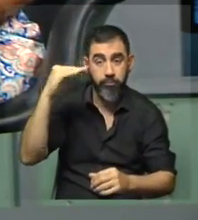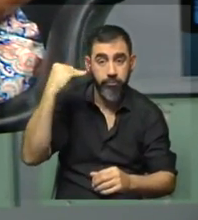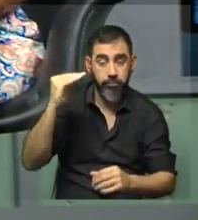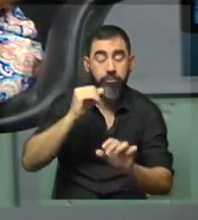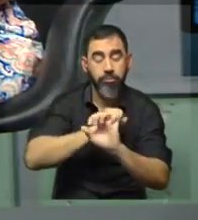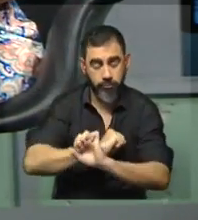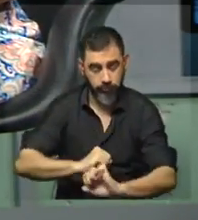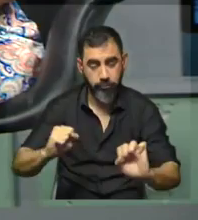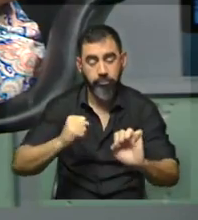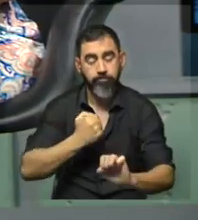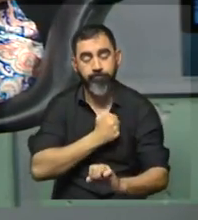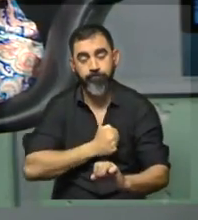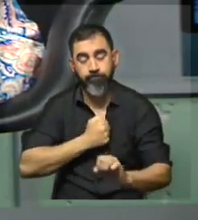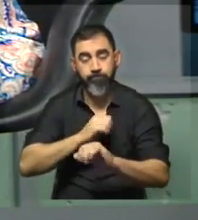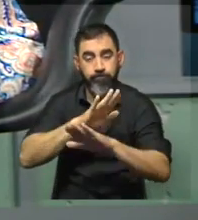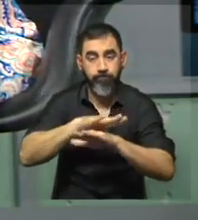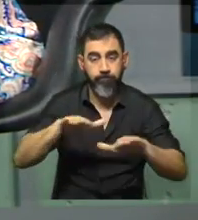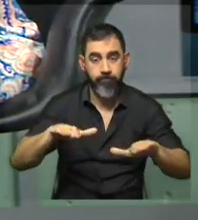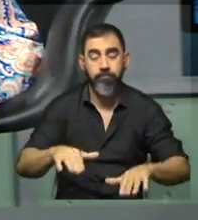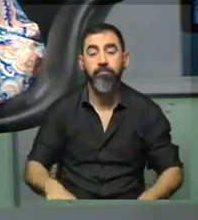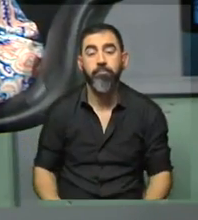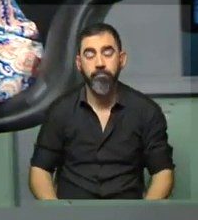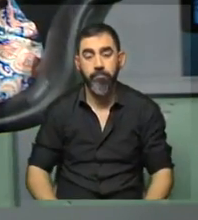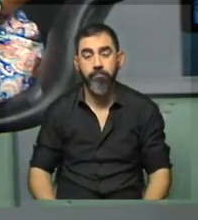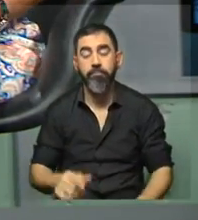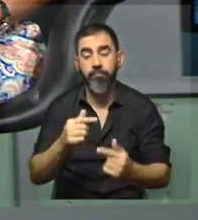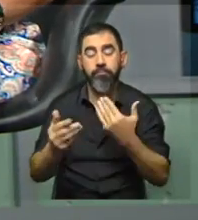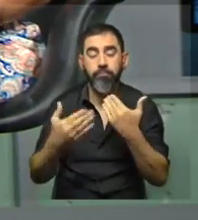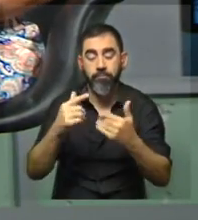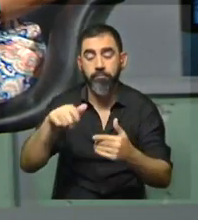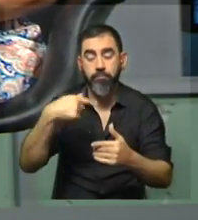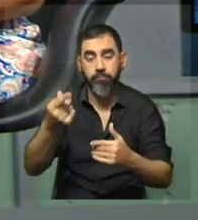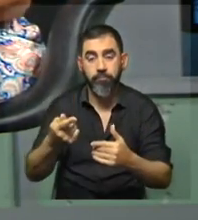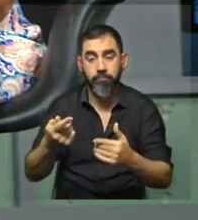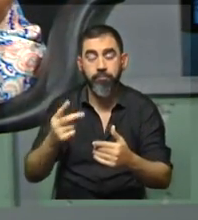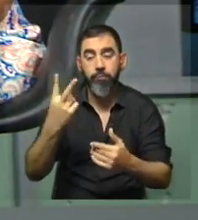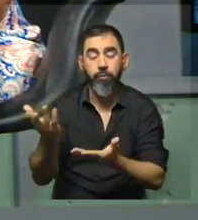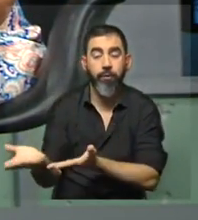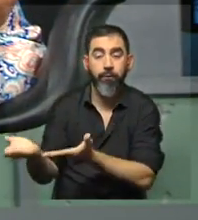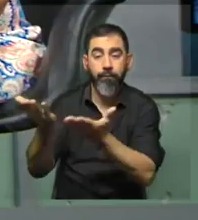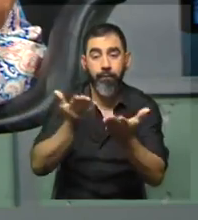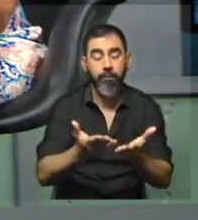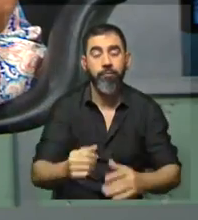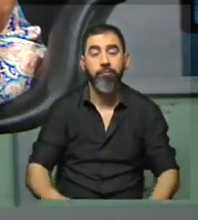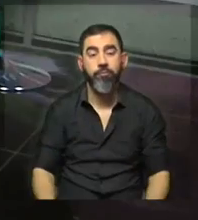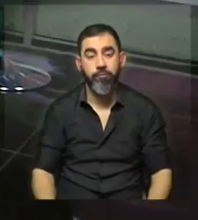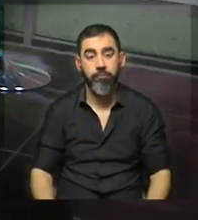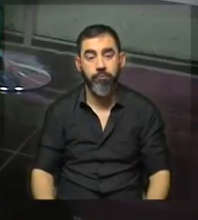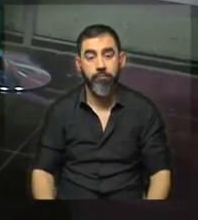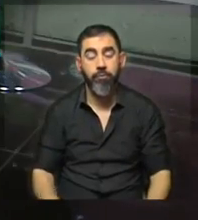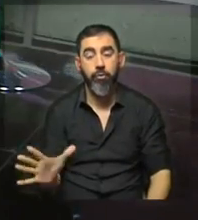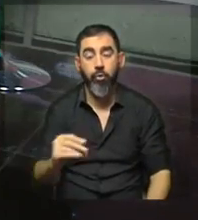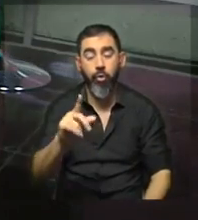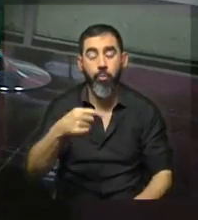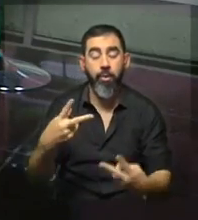pueden significar un dolor para nuestros niños, niñas y adolescentes. De esas cosas vamos a estar conversando con dos invitadas enseguida después de la tarde. Todo eso tras